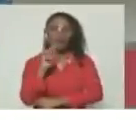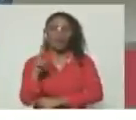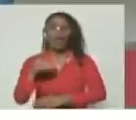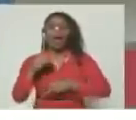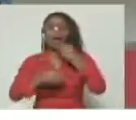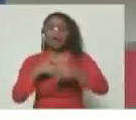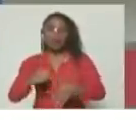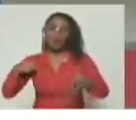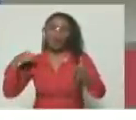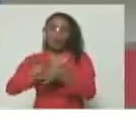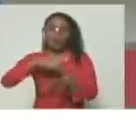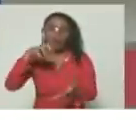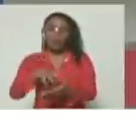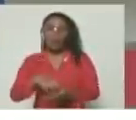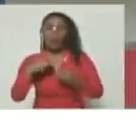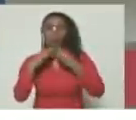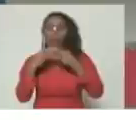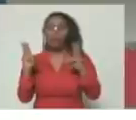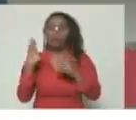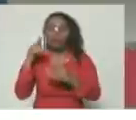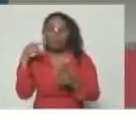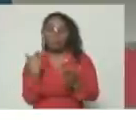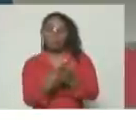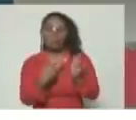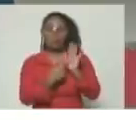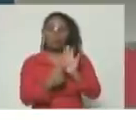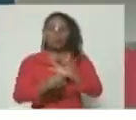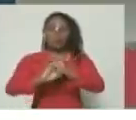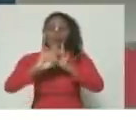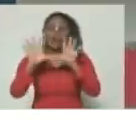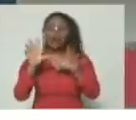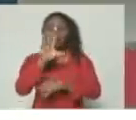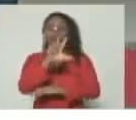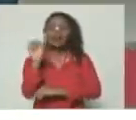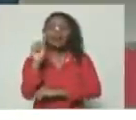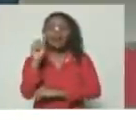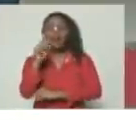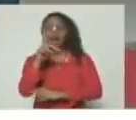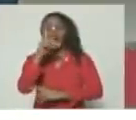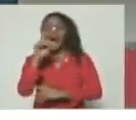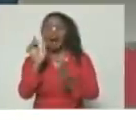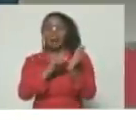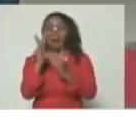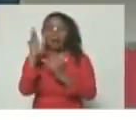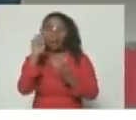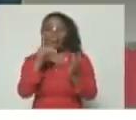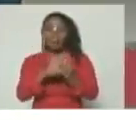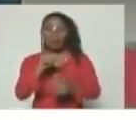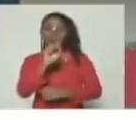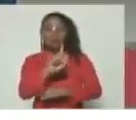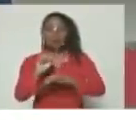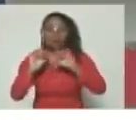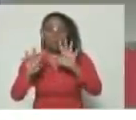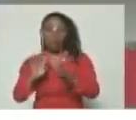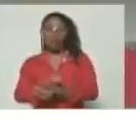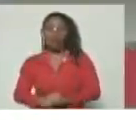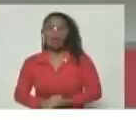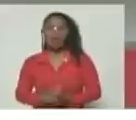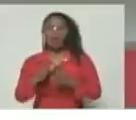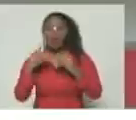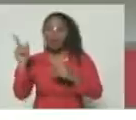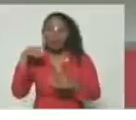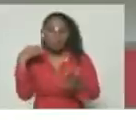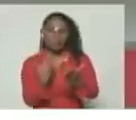Estado en Venezuela, públicos y notorios. 30 de abril 2019, es público notorio, ¿verdad? Están todas las